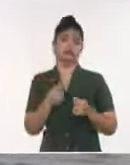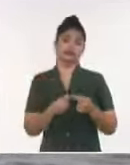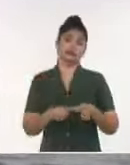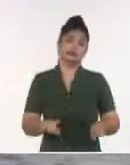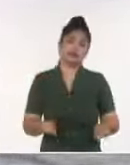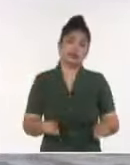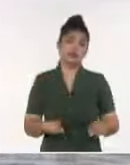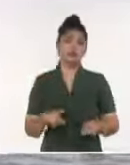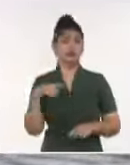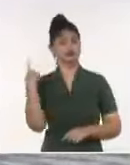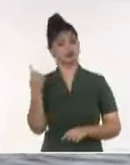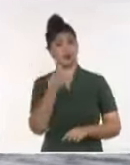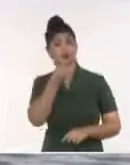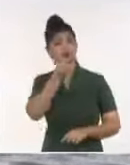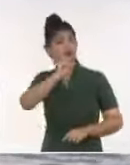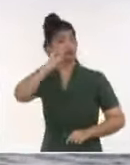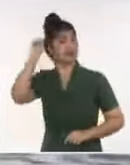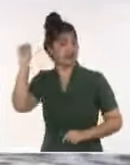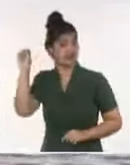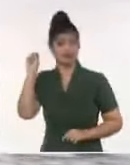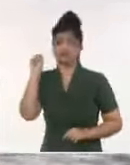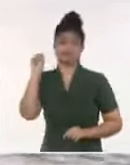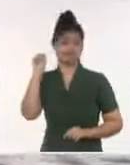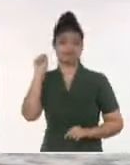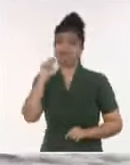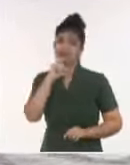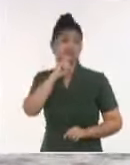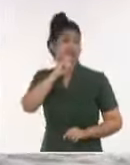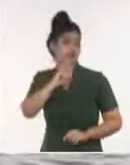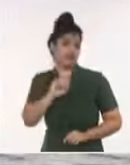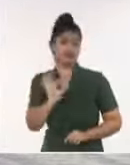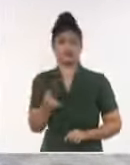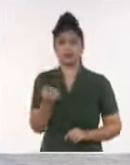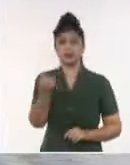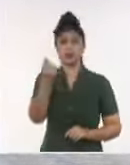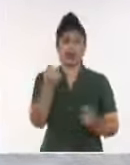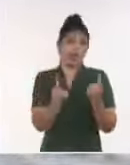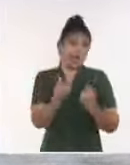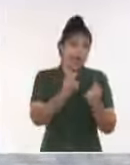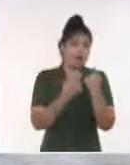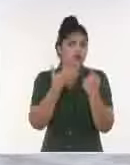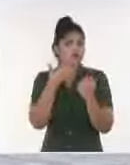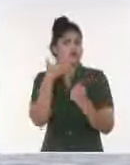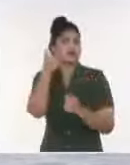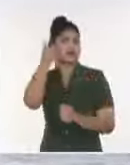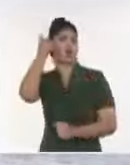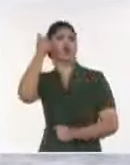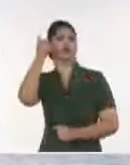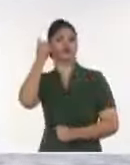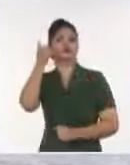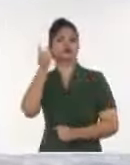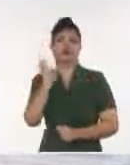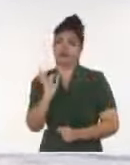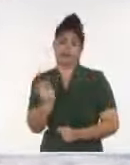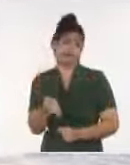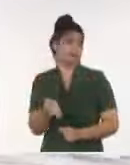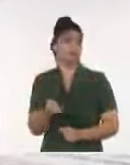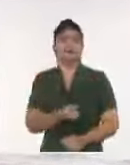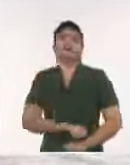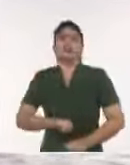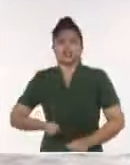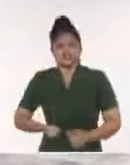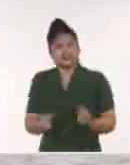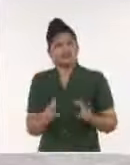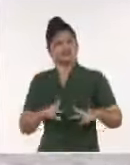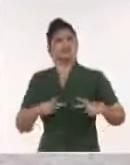todos no tienen esa posibilidad, porque siempre hay uno que se prepara mejor, no más, mejor que otros, y se sacrifica más en